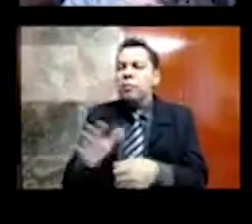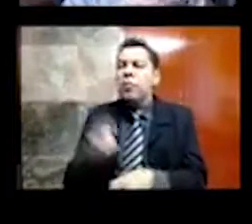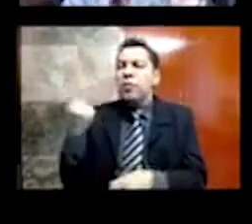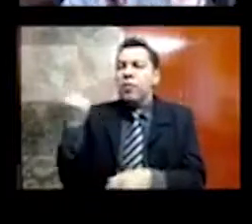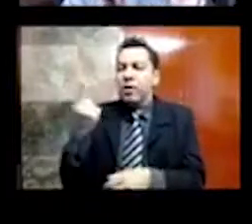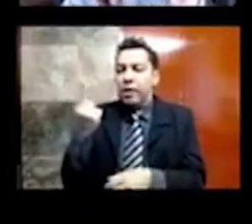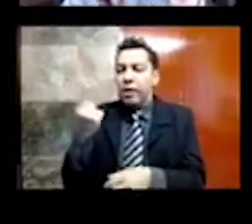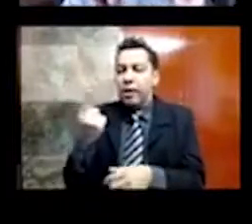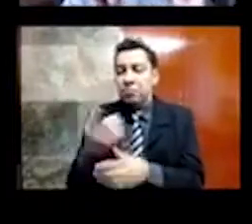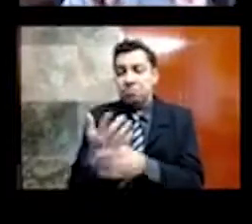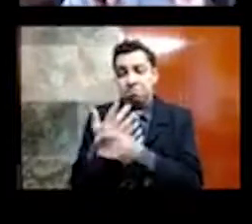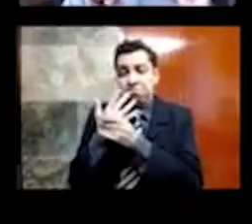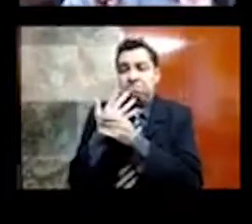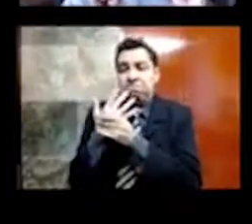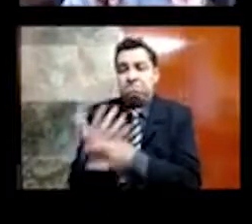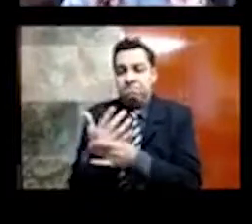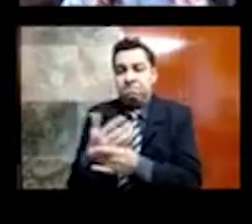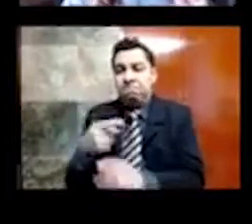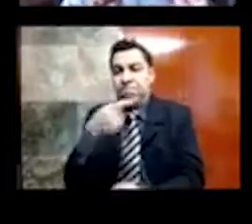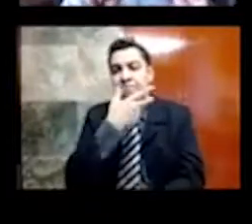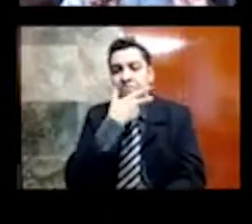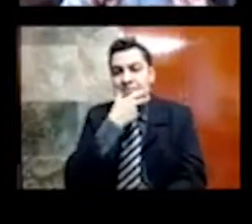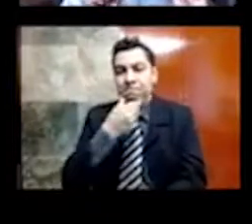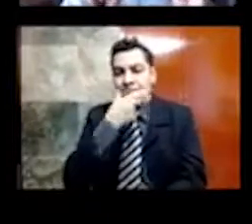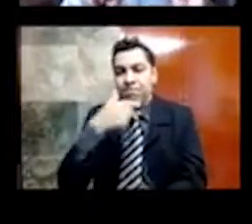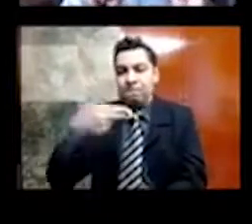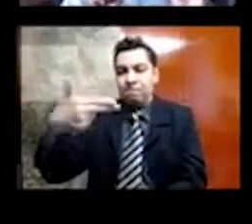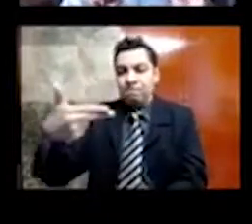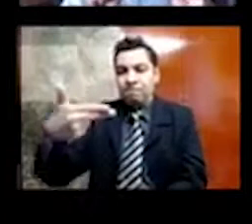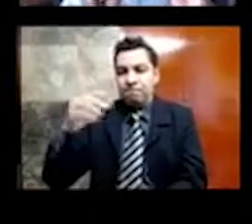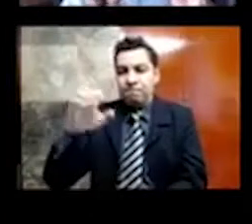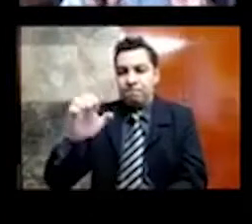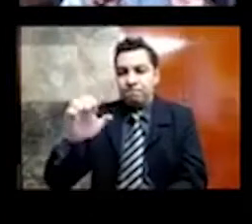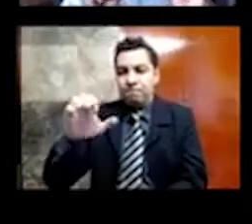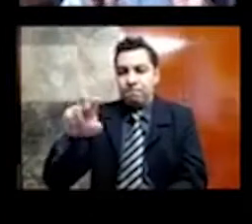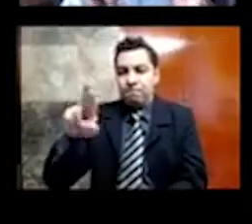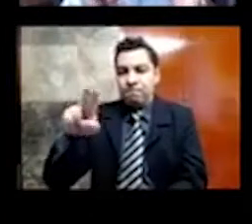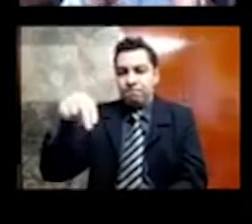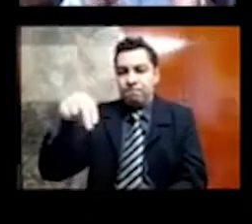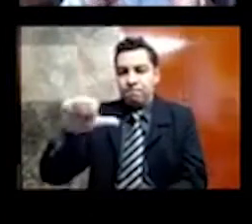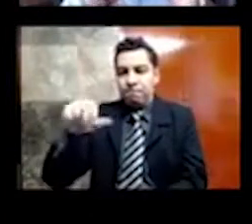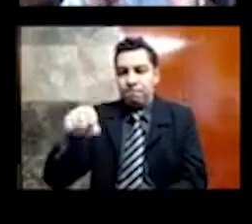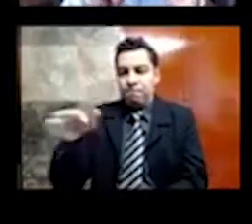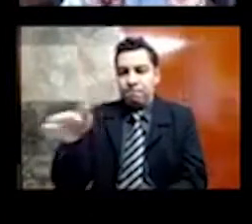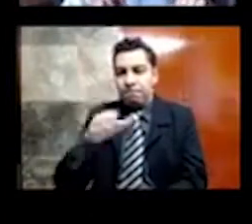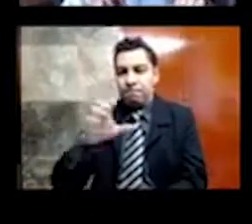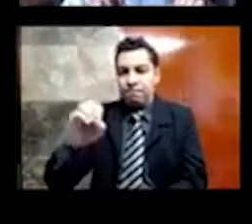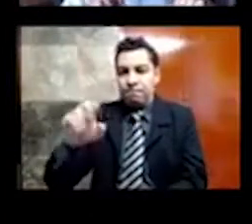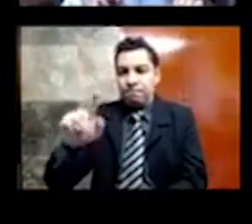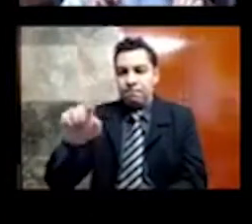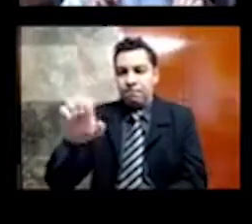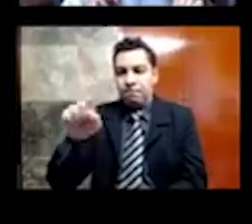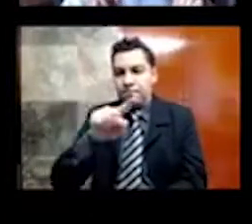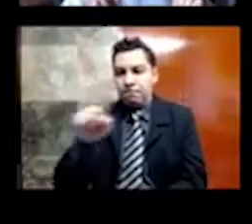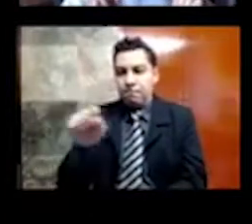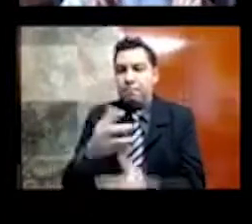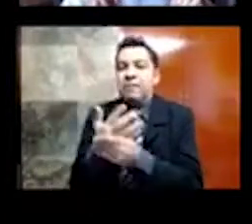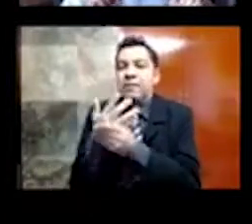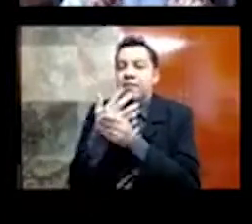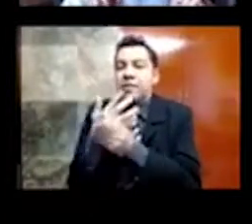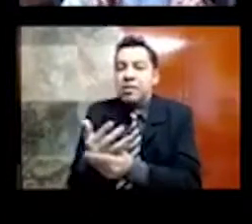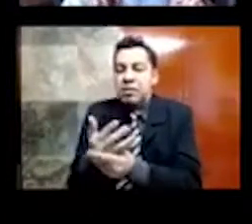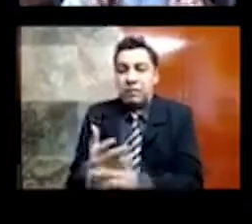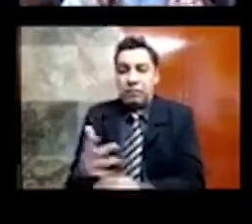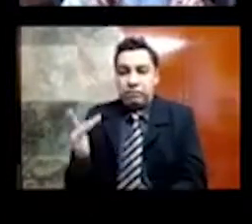relación lo dice muy claramente, él sí entendió. Dice, es como la Roma de Anáhuac.